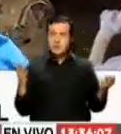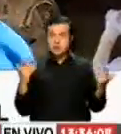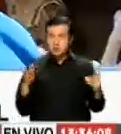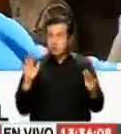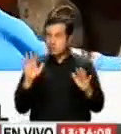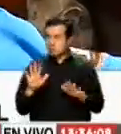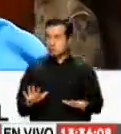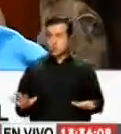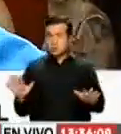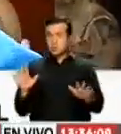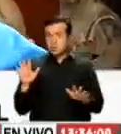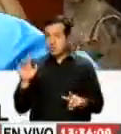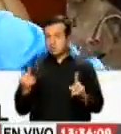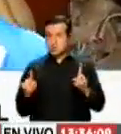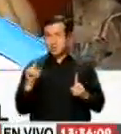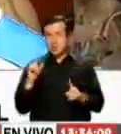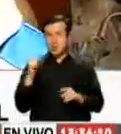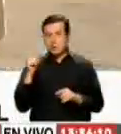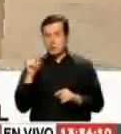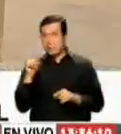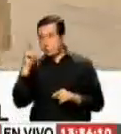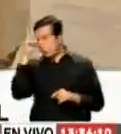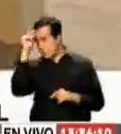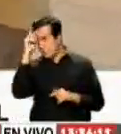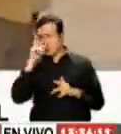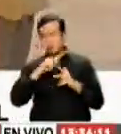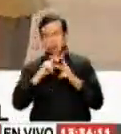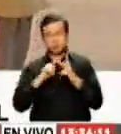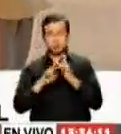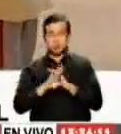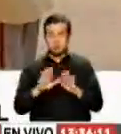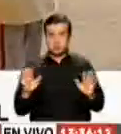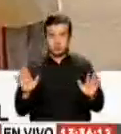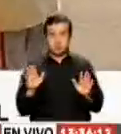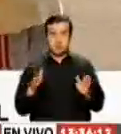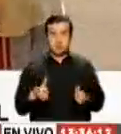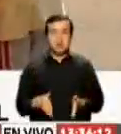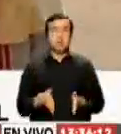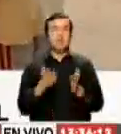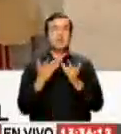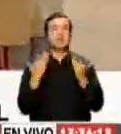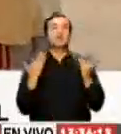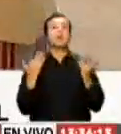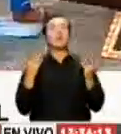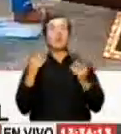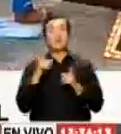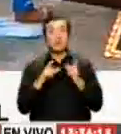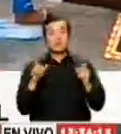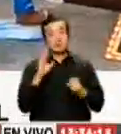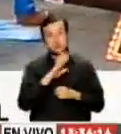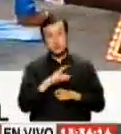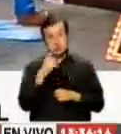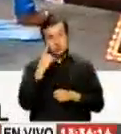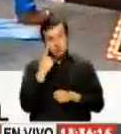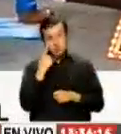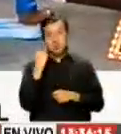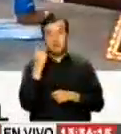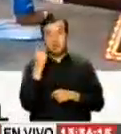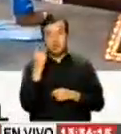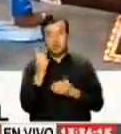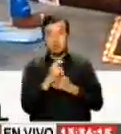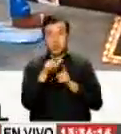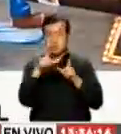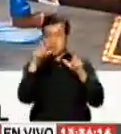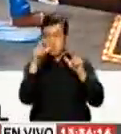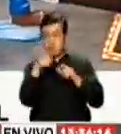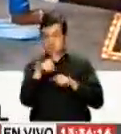hecho nomás agapito y aglán nomás. En otras cuadras, estos años viejos permiten a sus creadores percibir algunos dólares de quienes